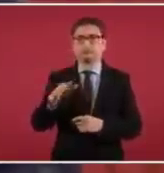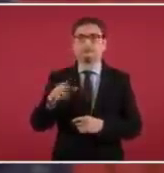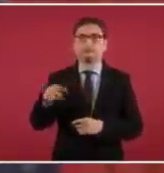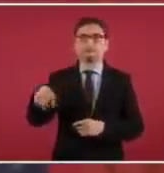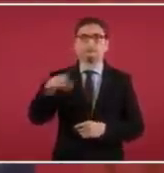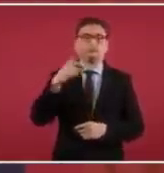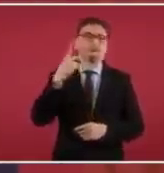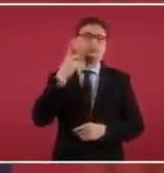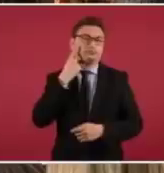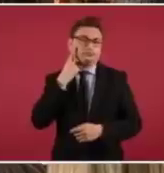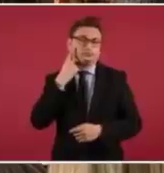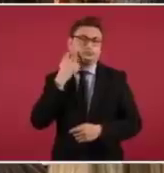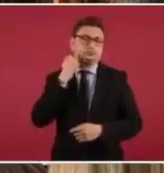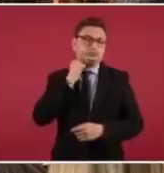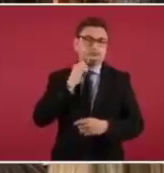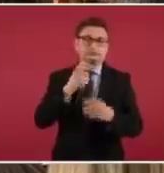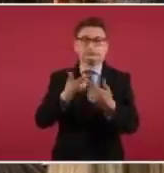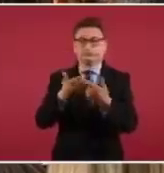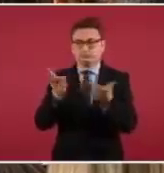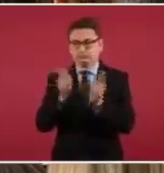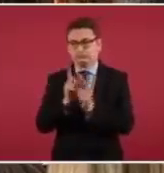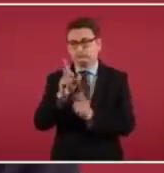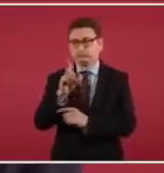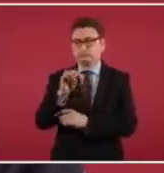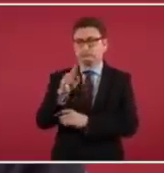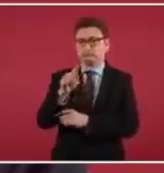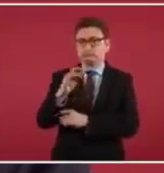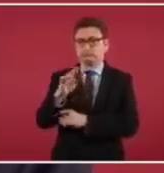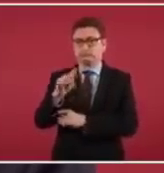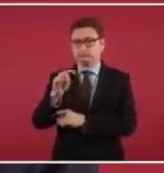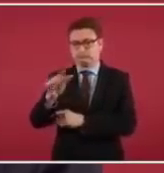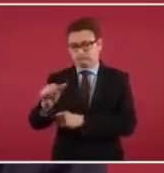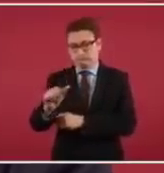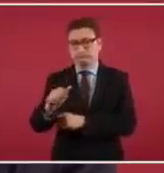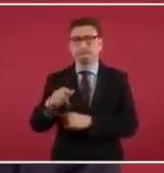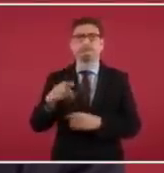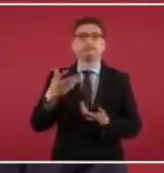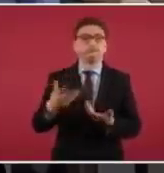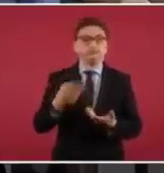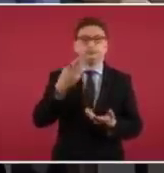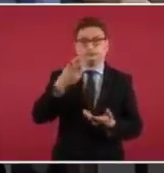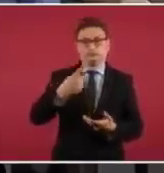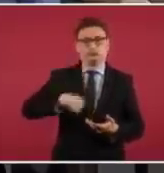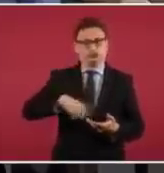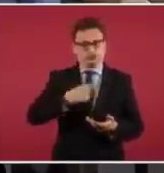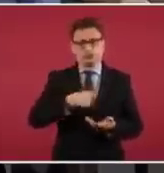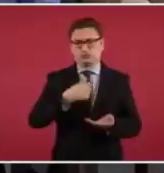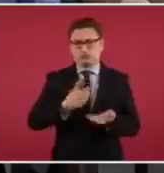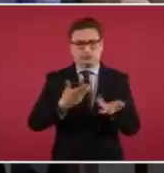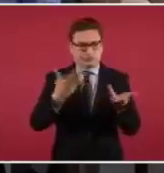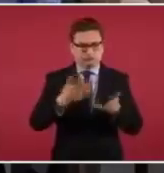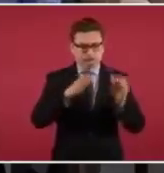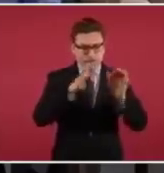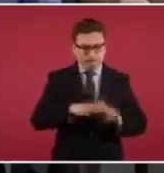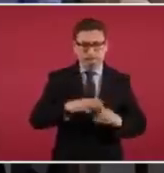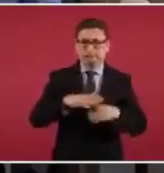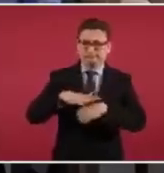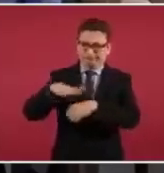diputados y legisladores del Partido Demócrata. Les vamos a hacer este